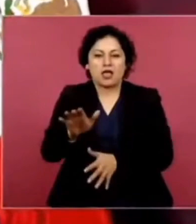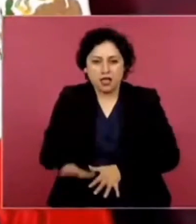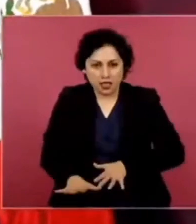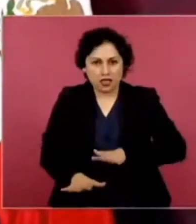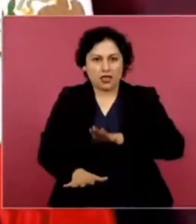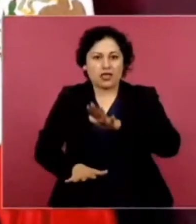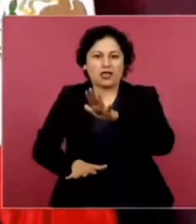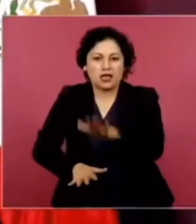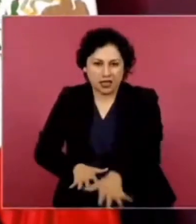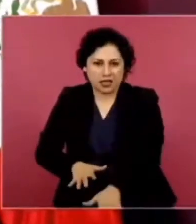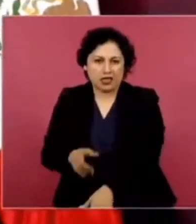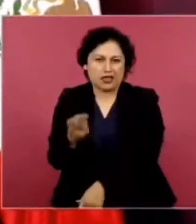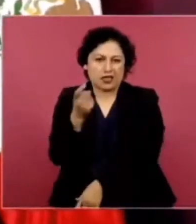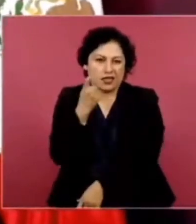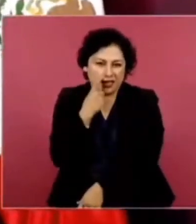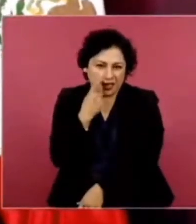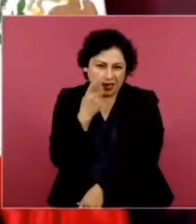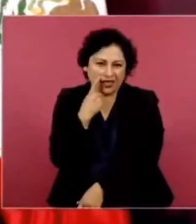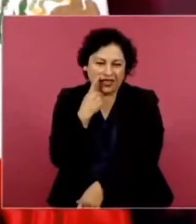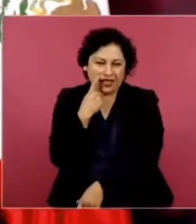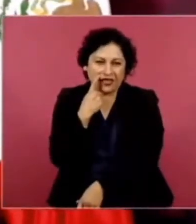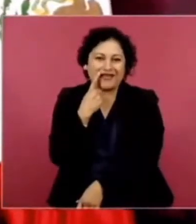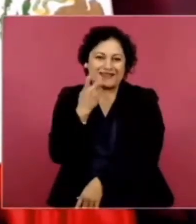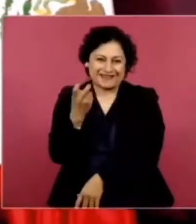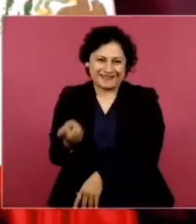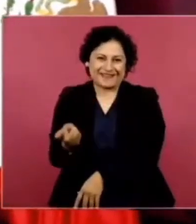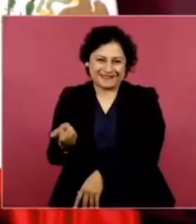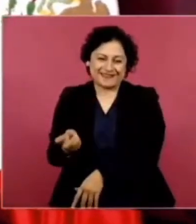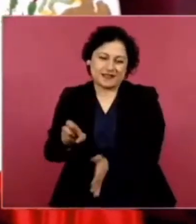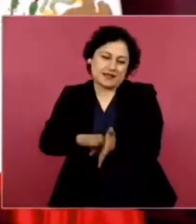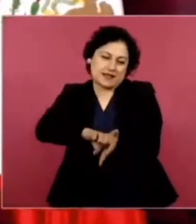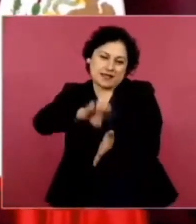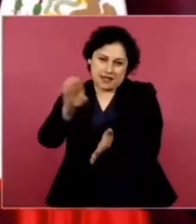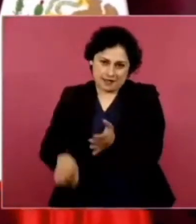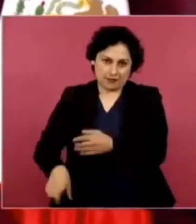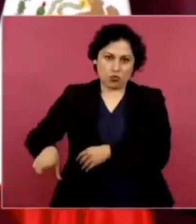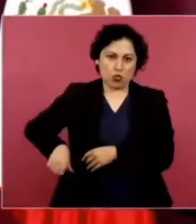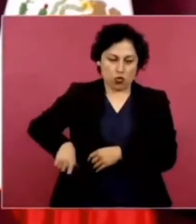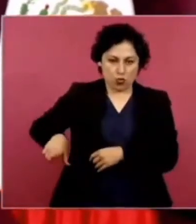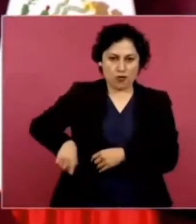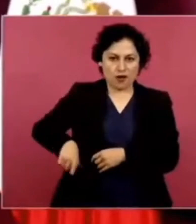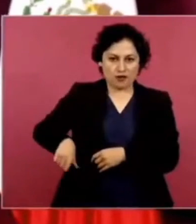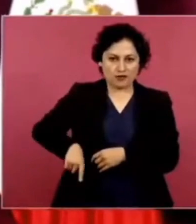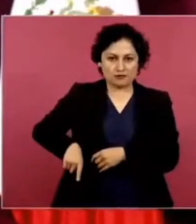ponerlo primero de pie,